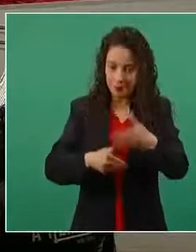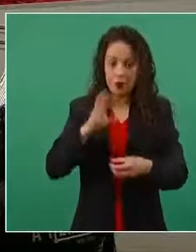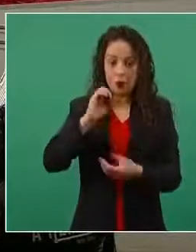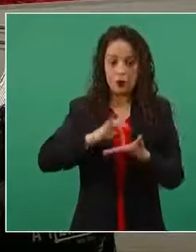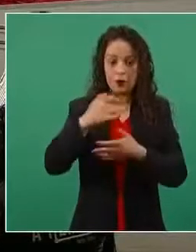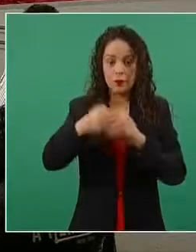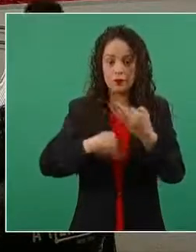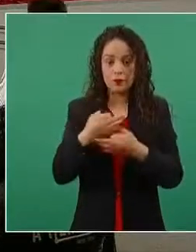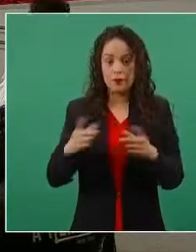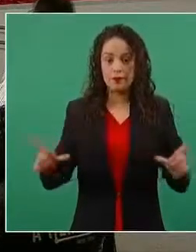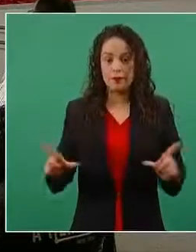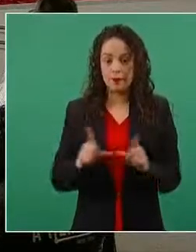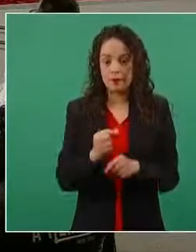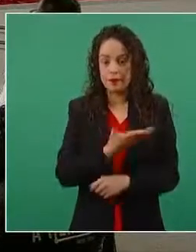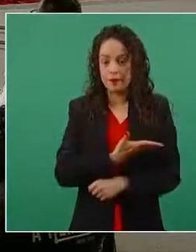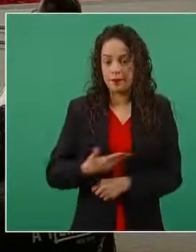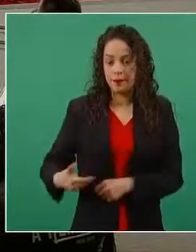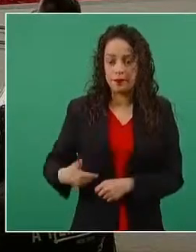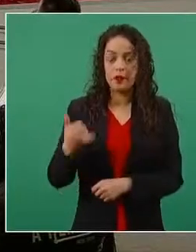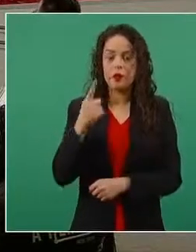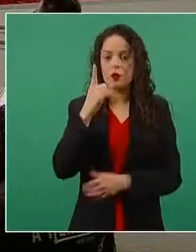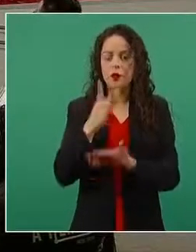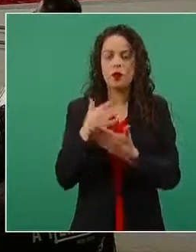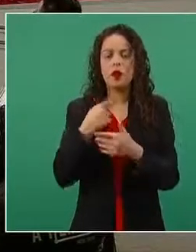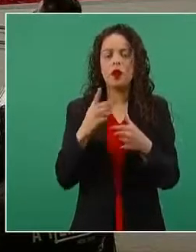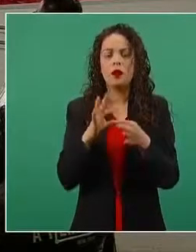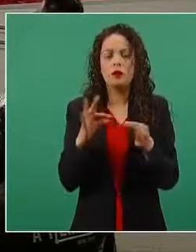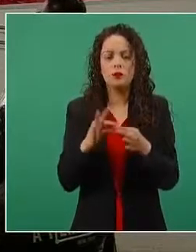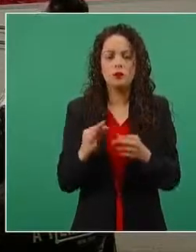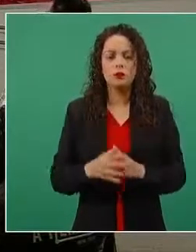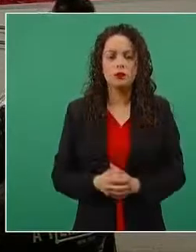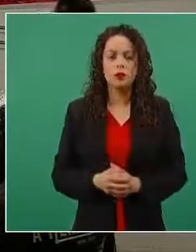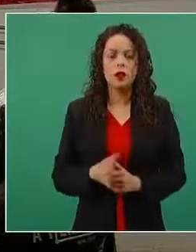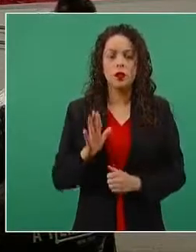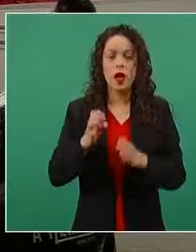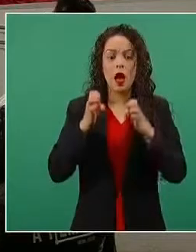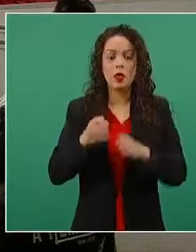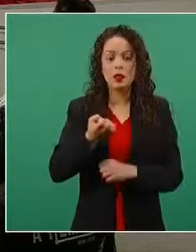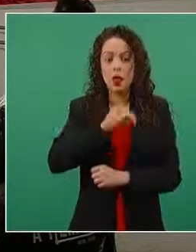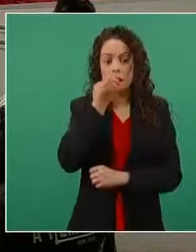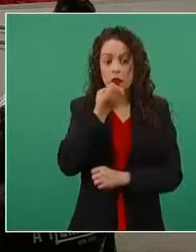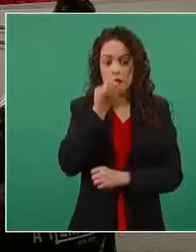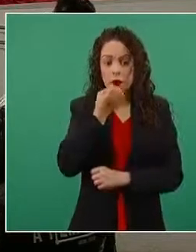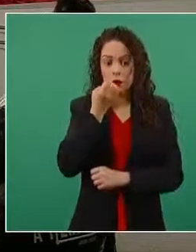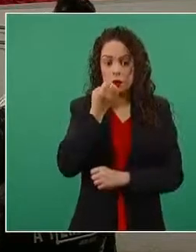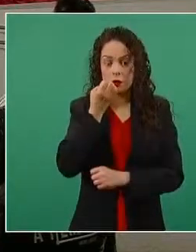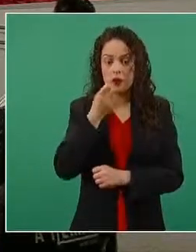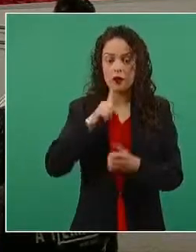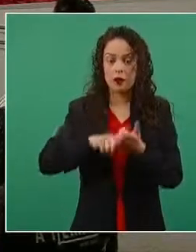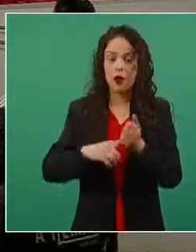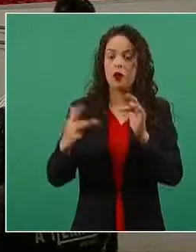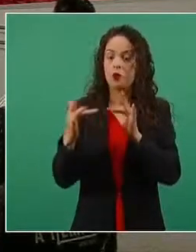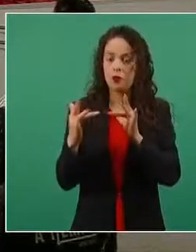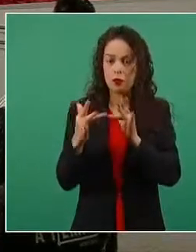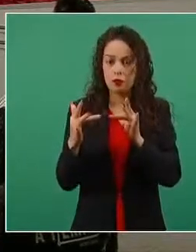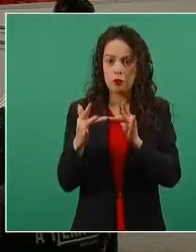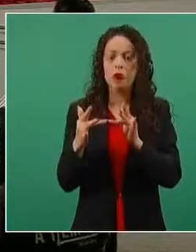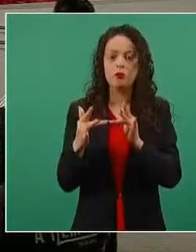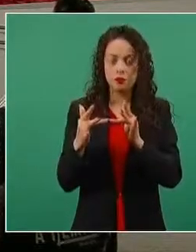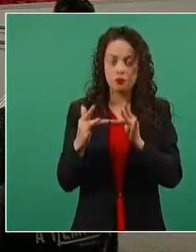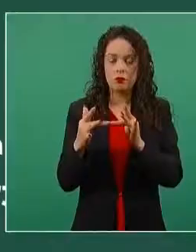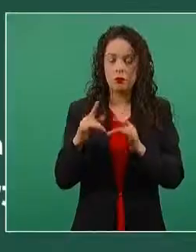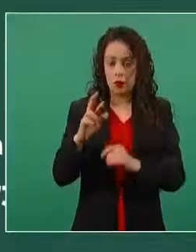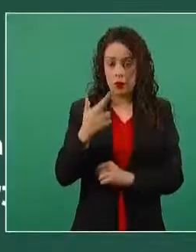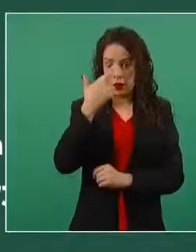¿Sería cuánto, señor presidente? Y también nada más comento que ya están las escuelas, aquí están las formas de contacto, que seguimos con ellas. Recordemos